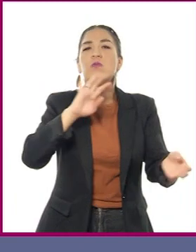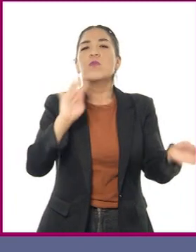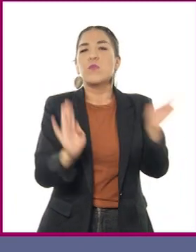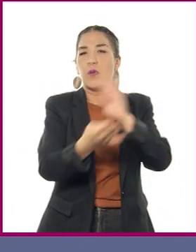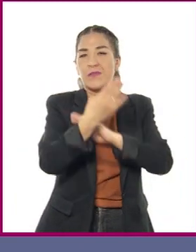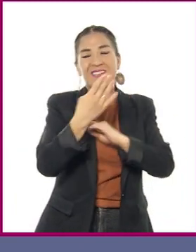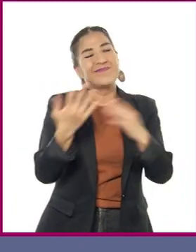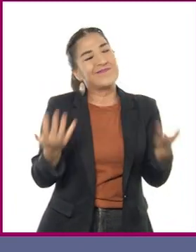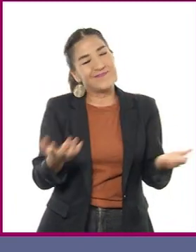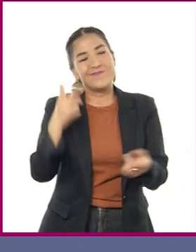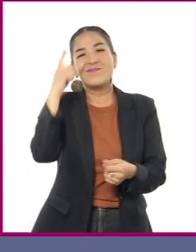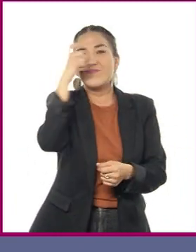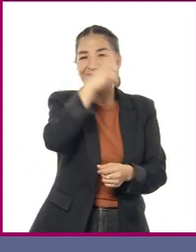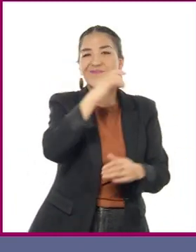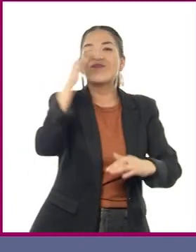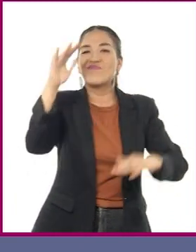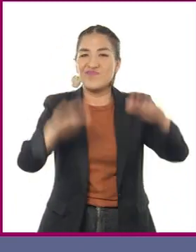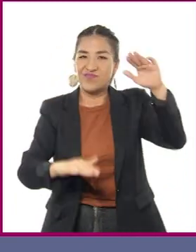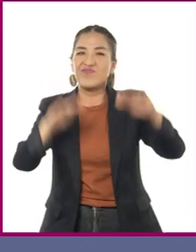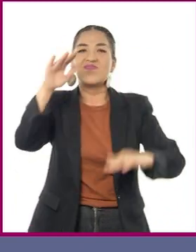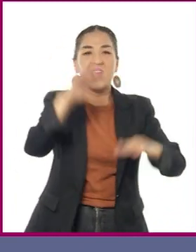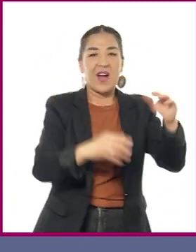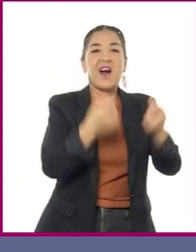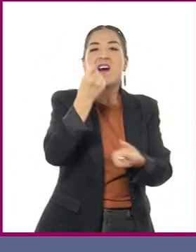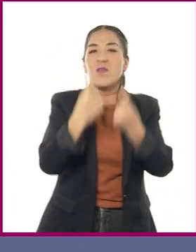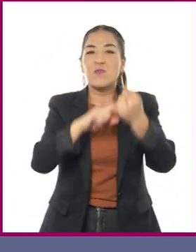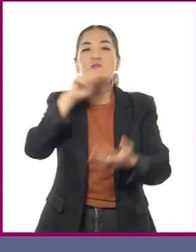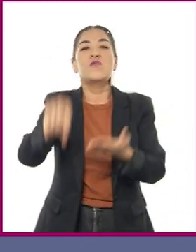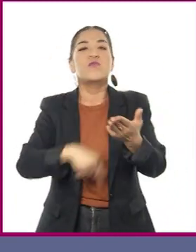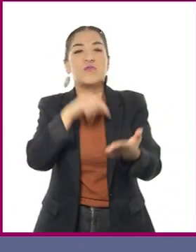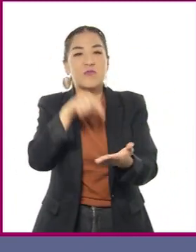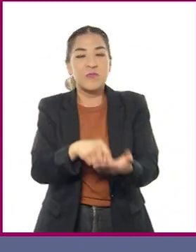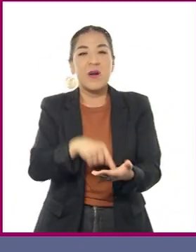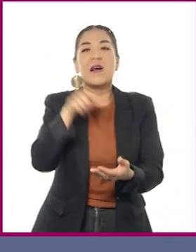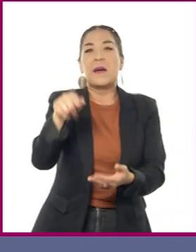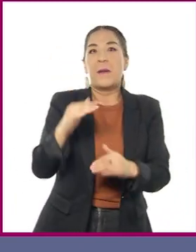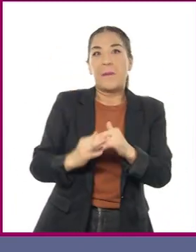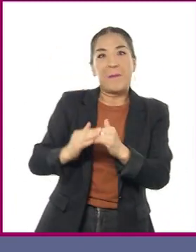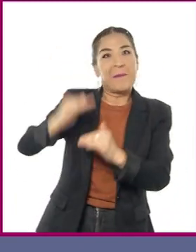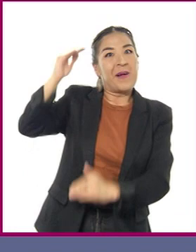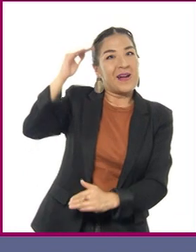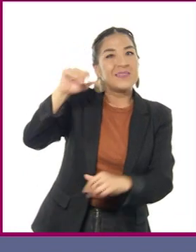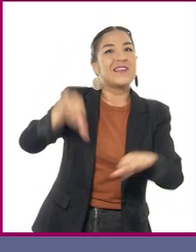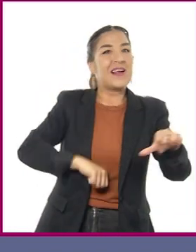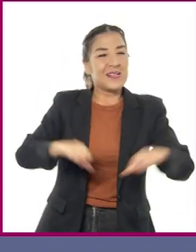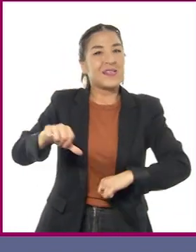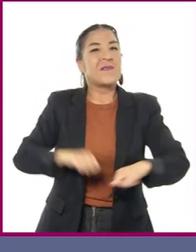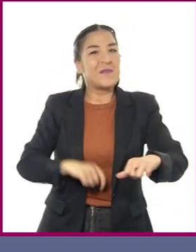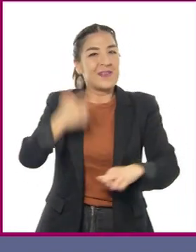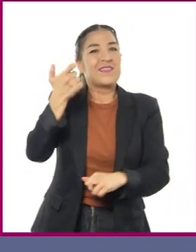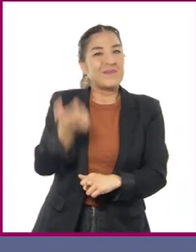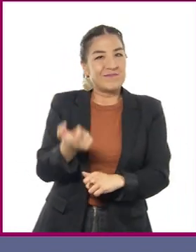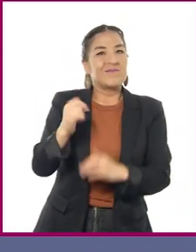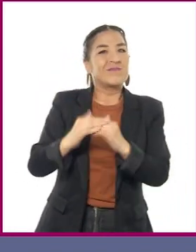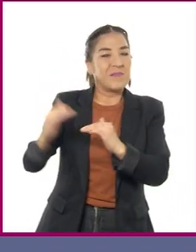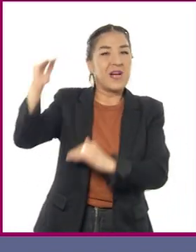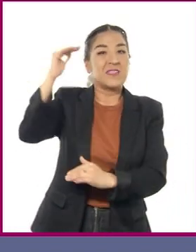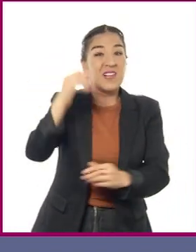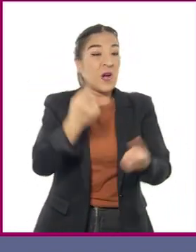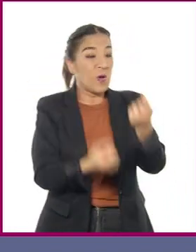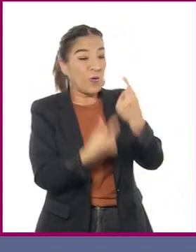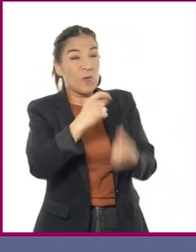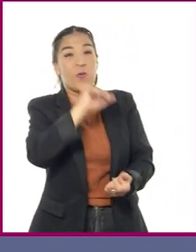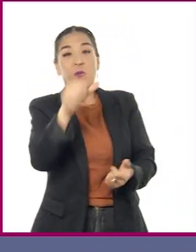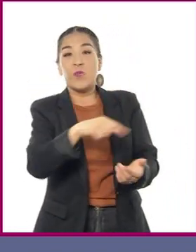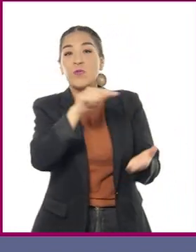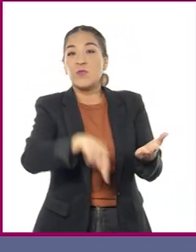desigual. En algunas áreas del mundo se concentran determinadas actividades económicas y en